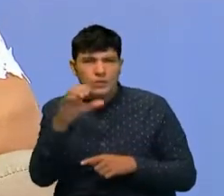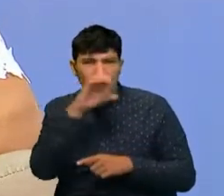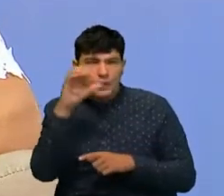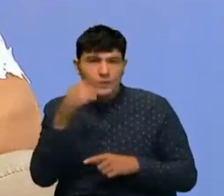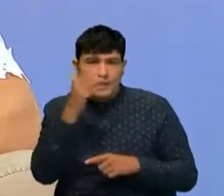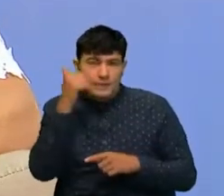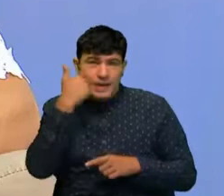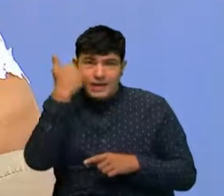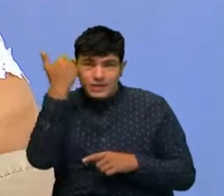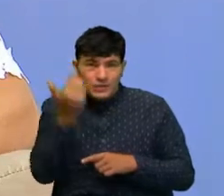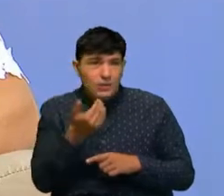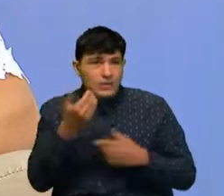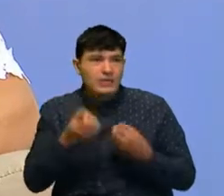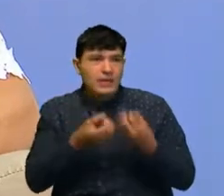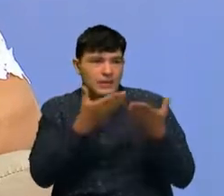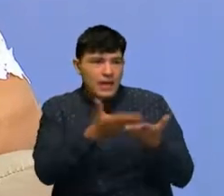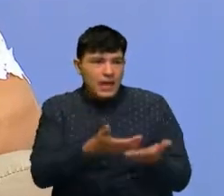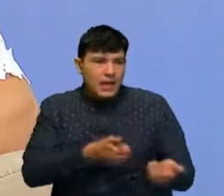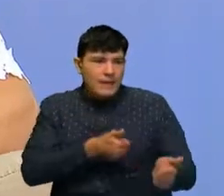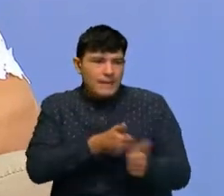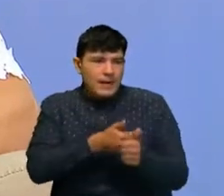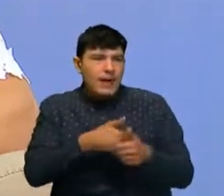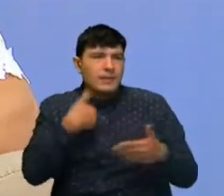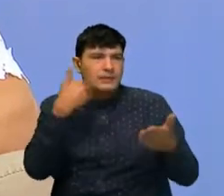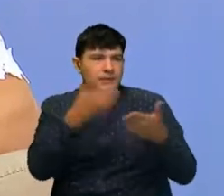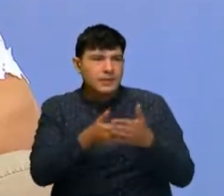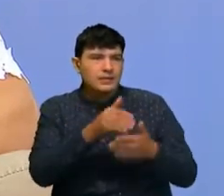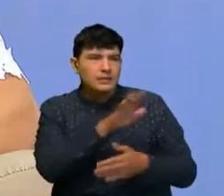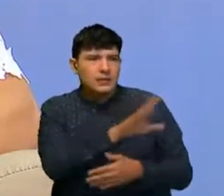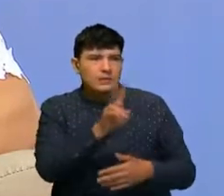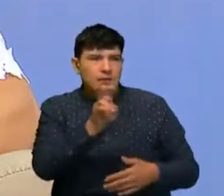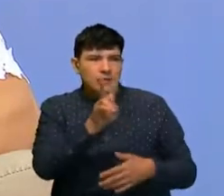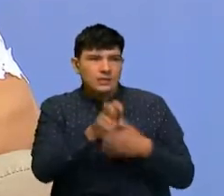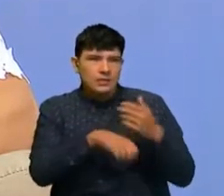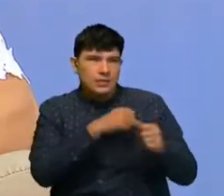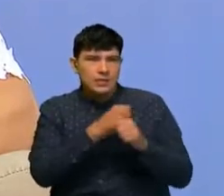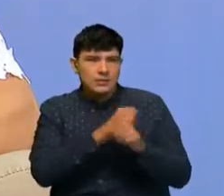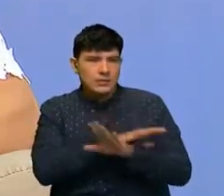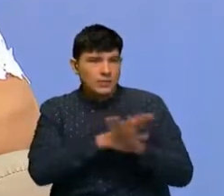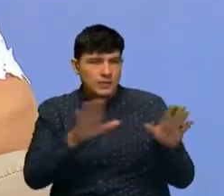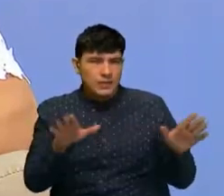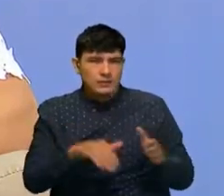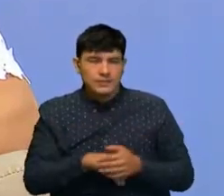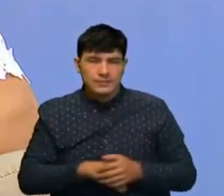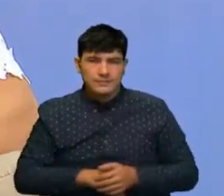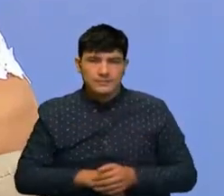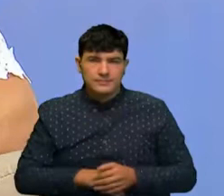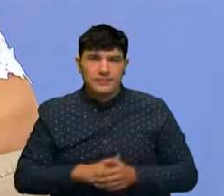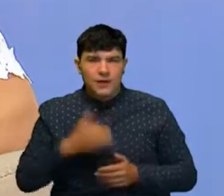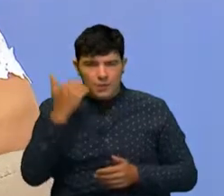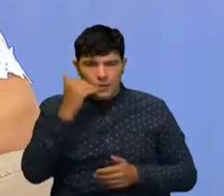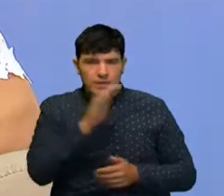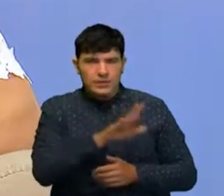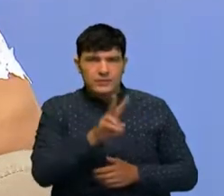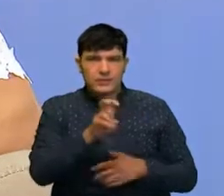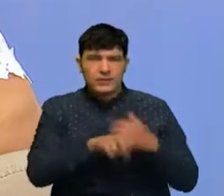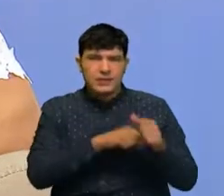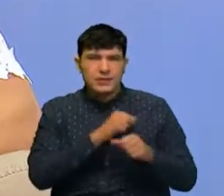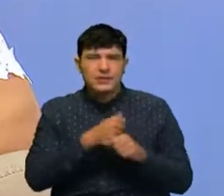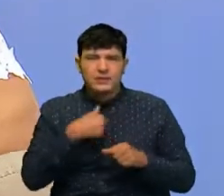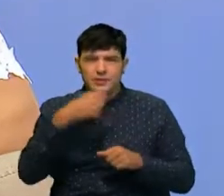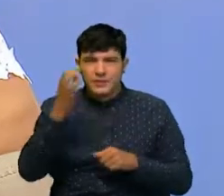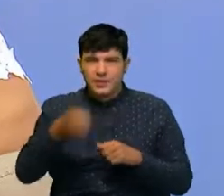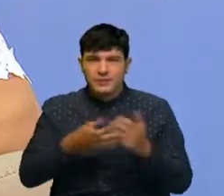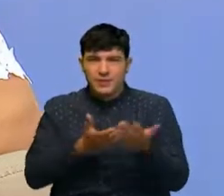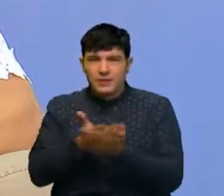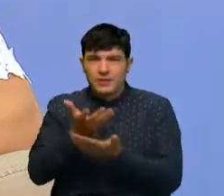subsidio, se le da el subsidio hasta que cumpla la edad de pensión, en este caso 57 años. De ahí que yo siempre el consejo